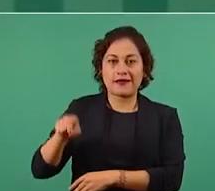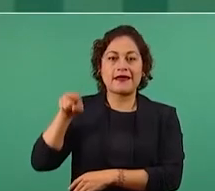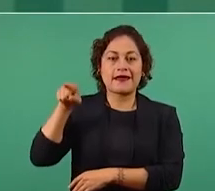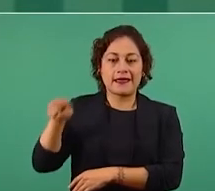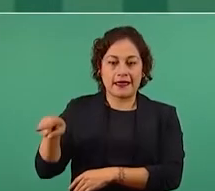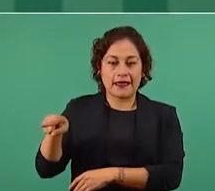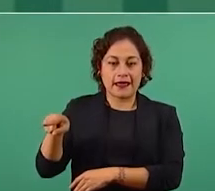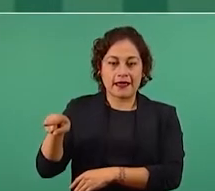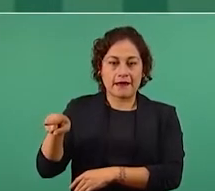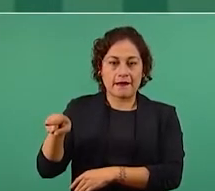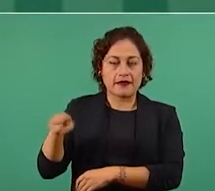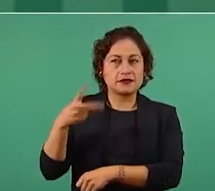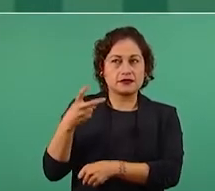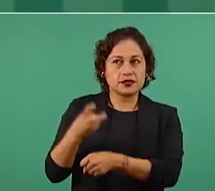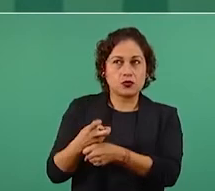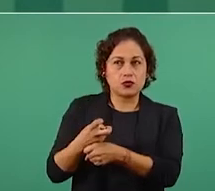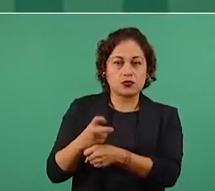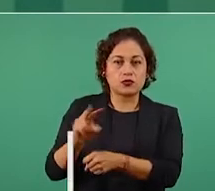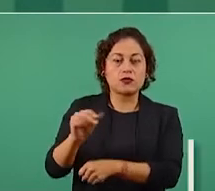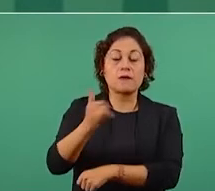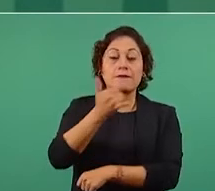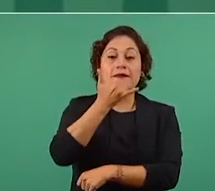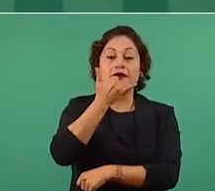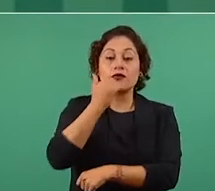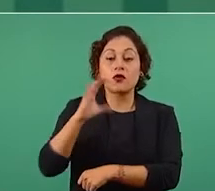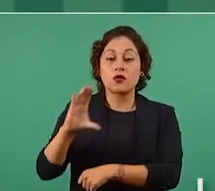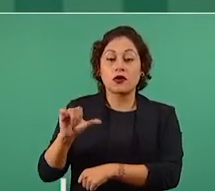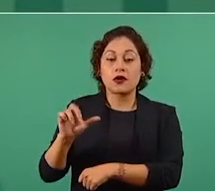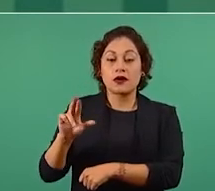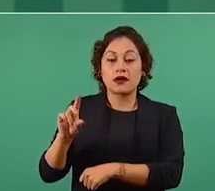perdón, Cárdenas.